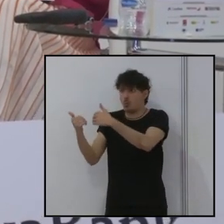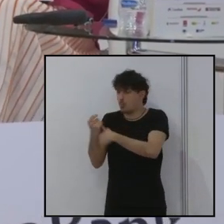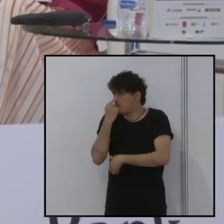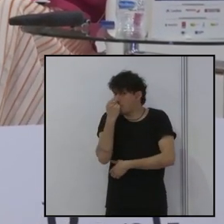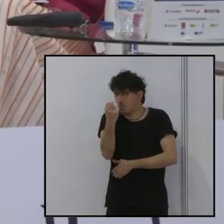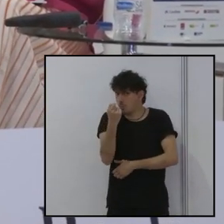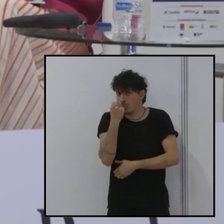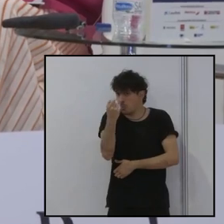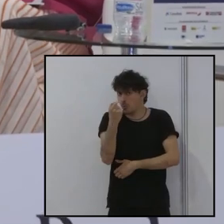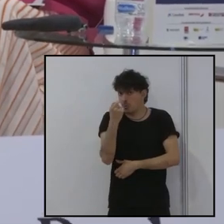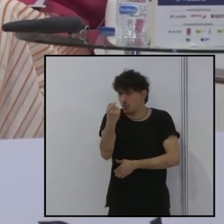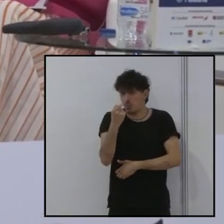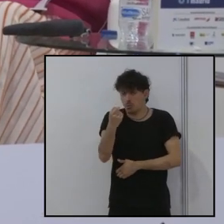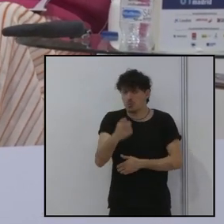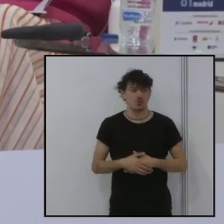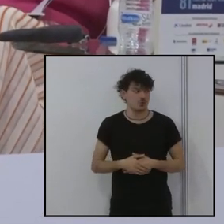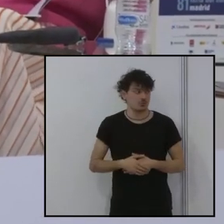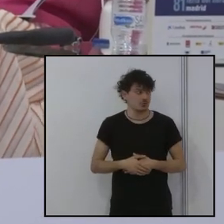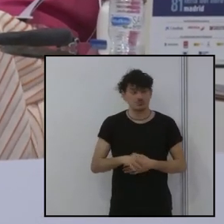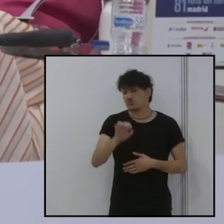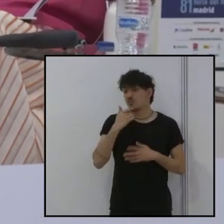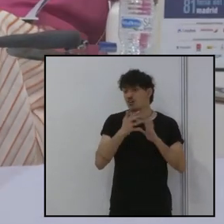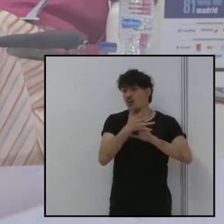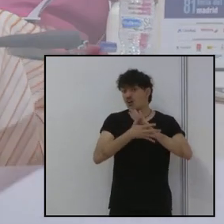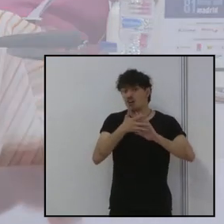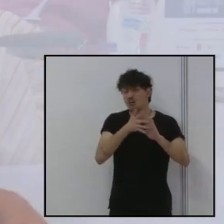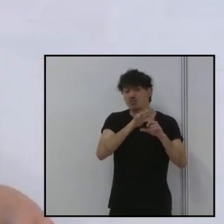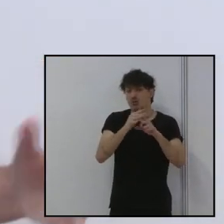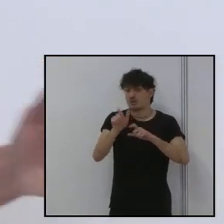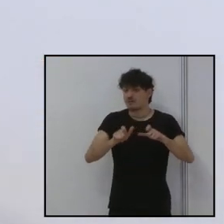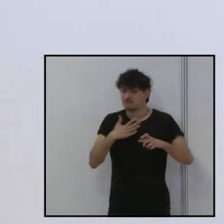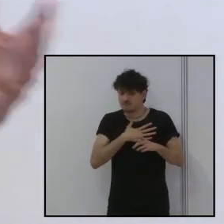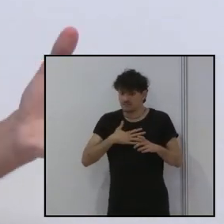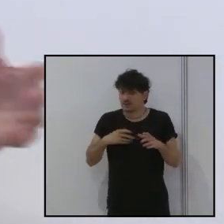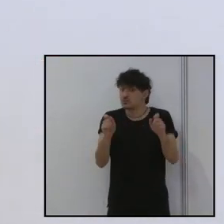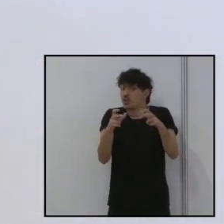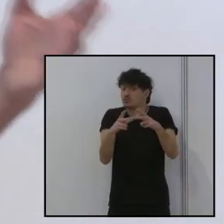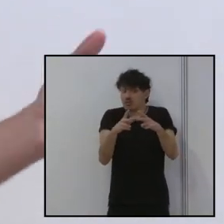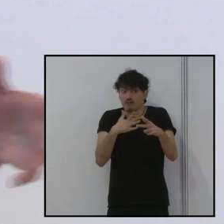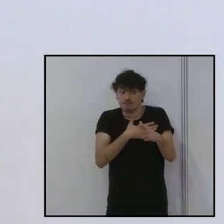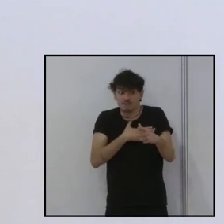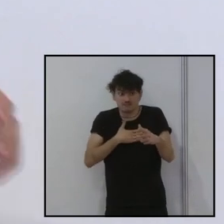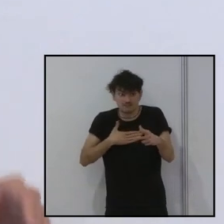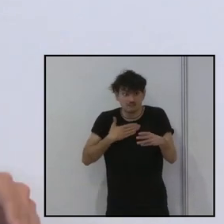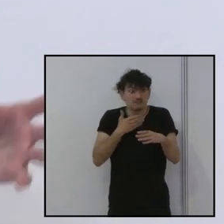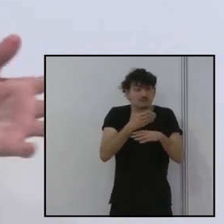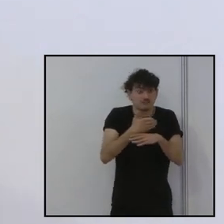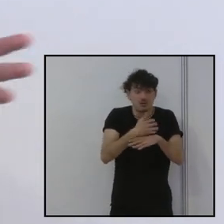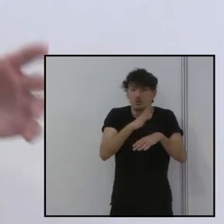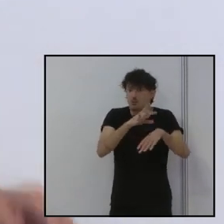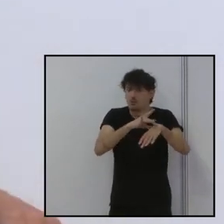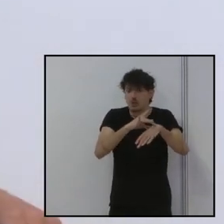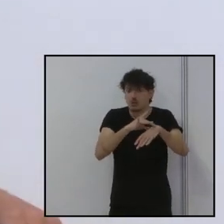de salud por 100.000 habitantes, ¿no? Entonces, sí, de hecho, cuando me hablan de muchos casos de gente que intenta tratarse por la seguridad social, que funciona de maravilla, que tenemos muchos médicos estupendos de todo, y